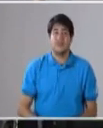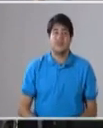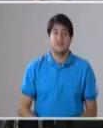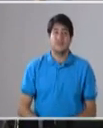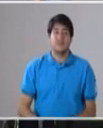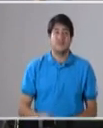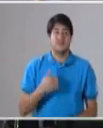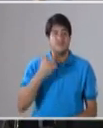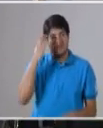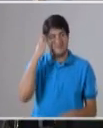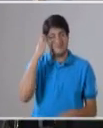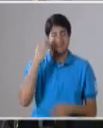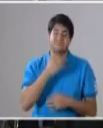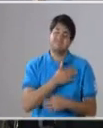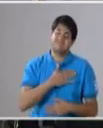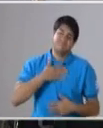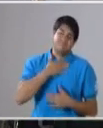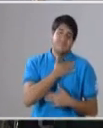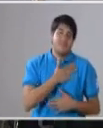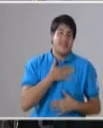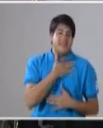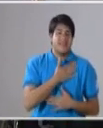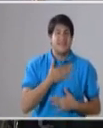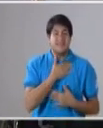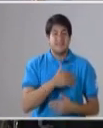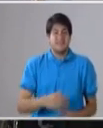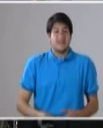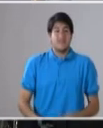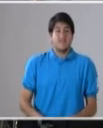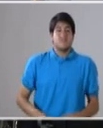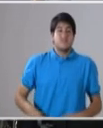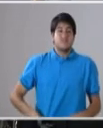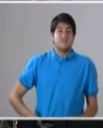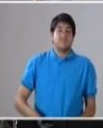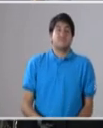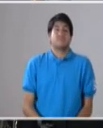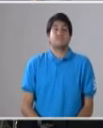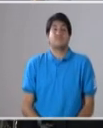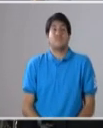Y digo, qué delicia, qué delicia, qué delicia.